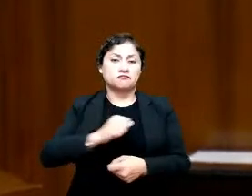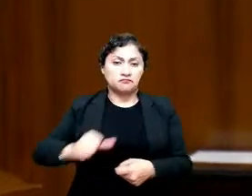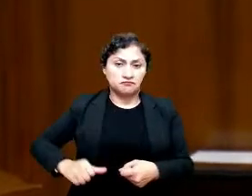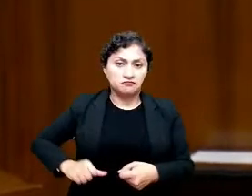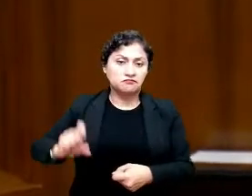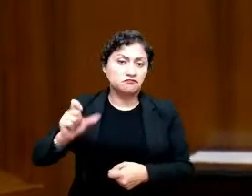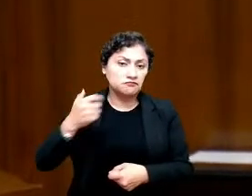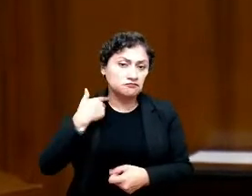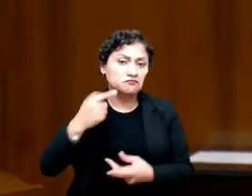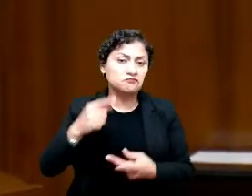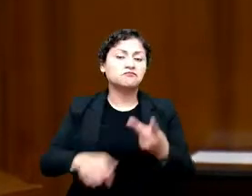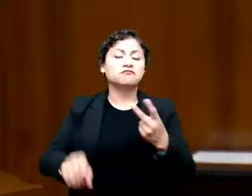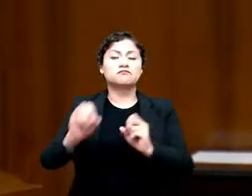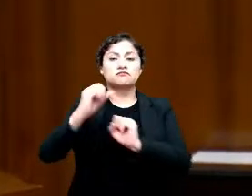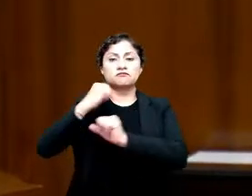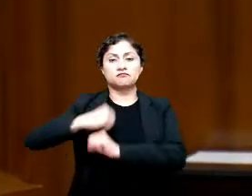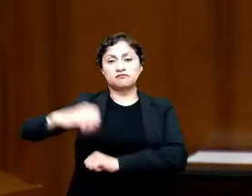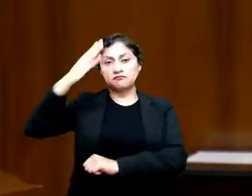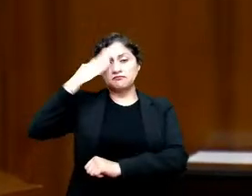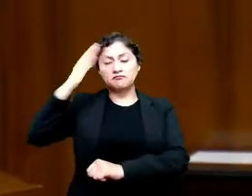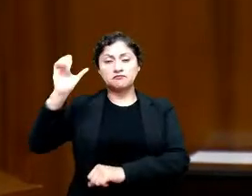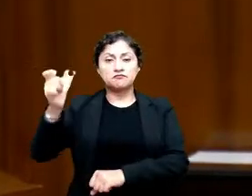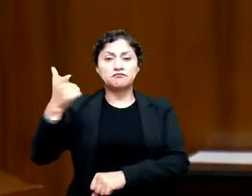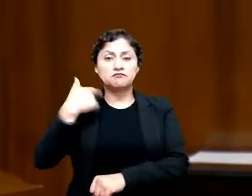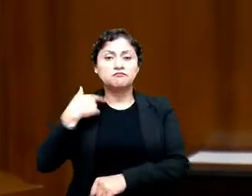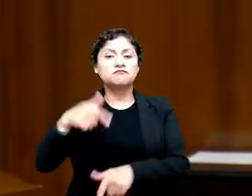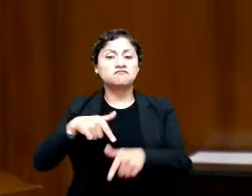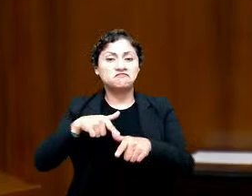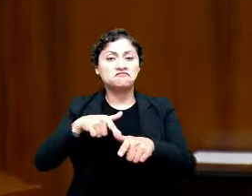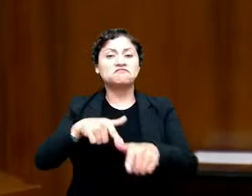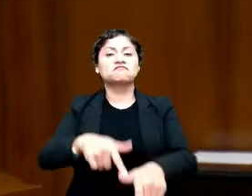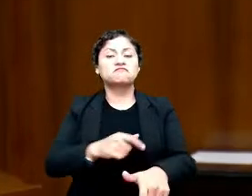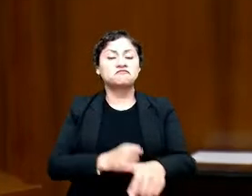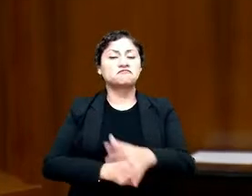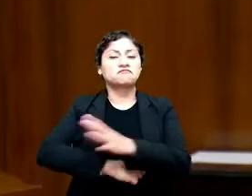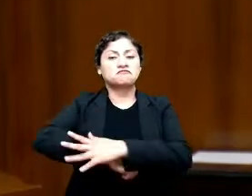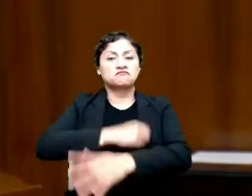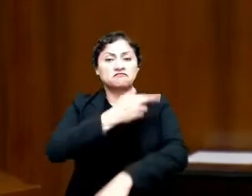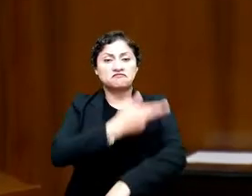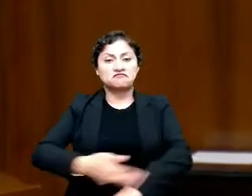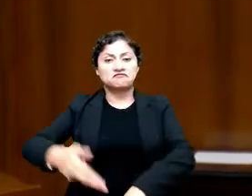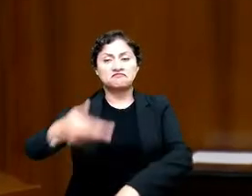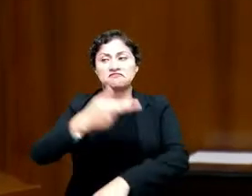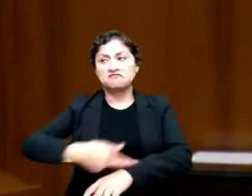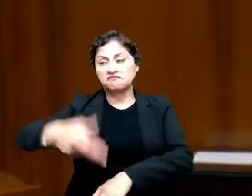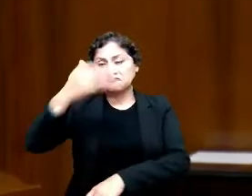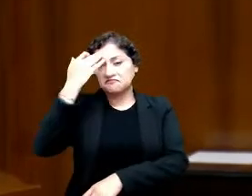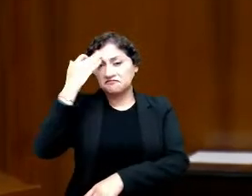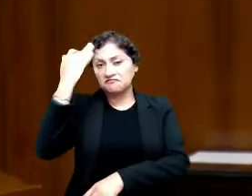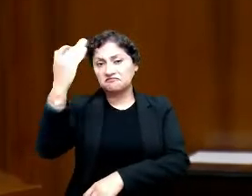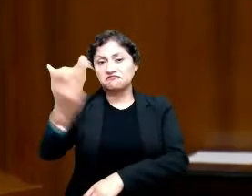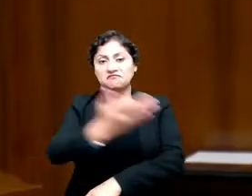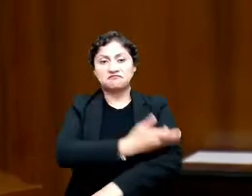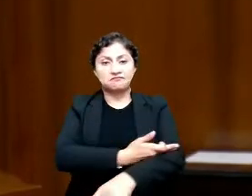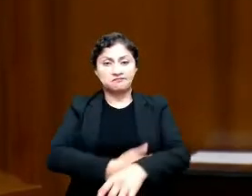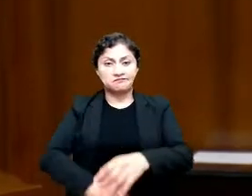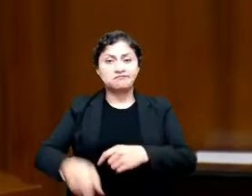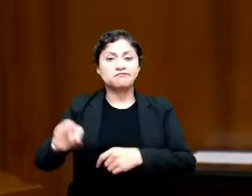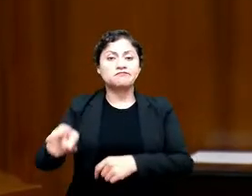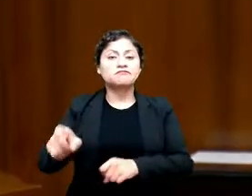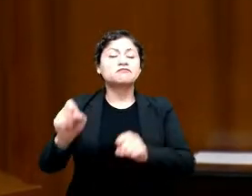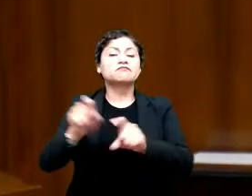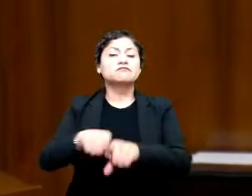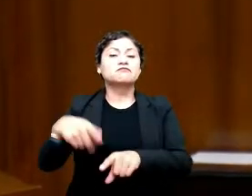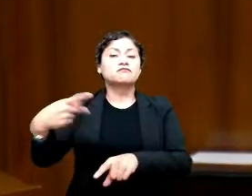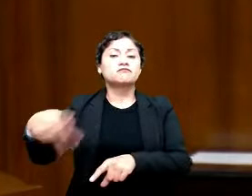tengan como eje de impartir justicia al burocratismo con la única finalidad de retrasar las investigaciones y poder contar con el olvido